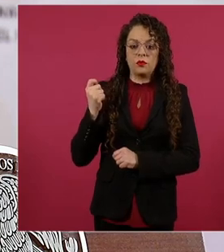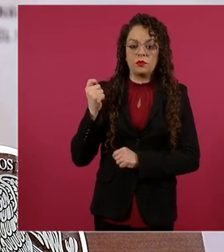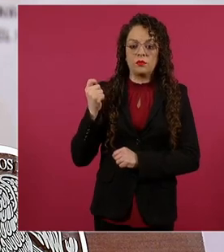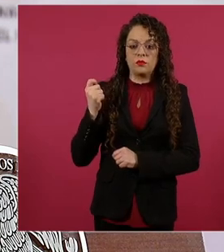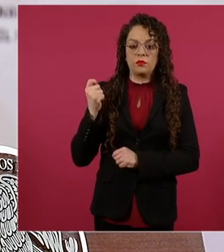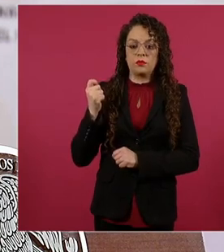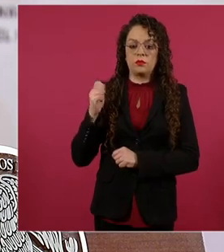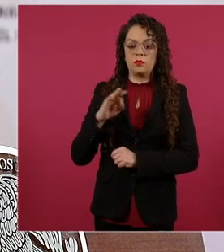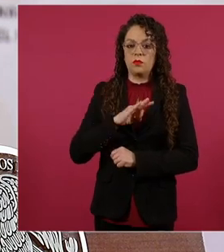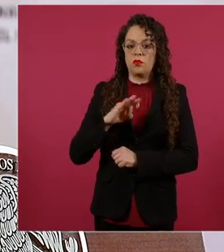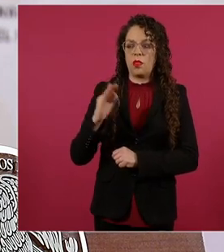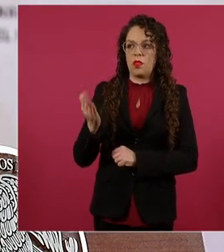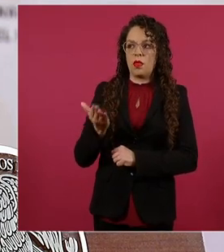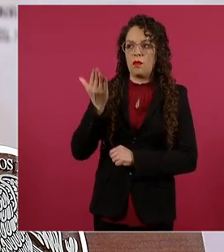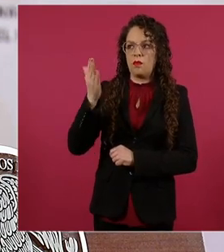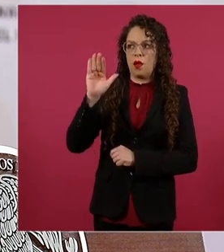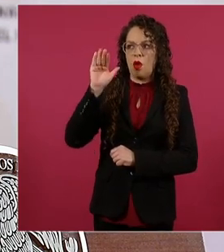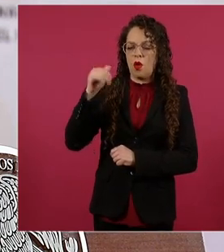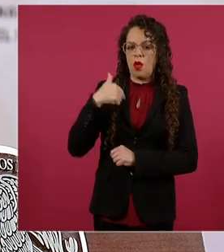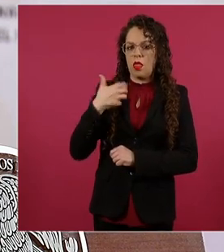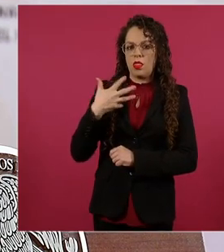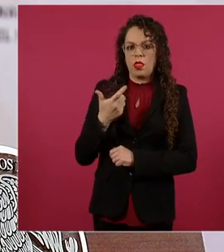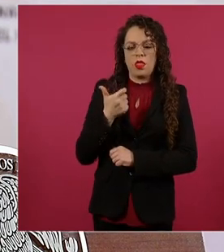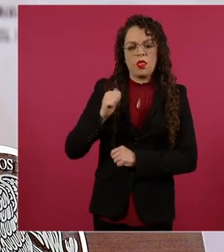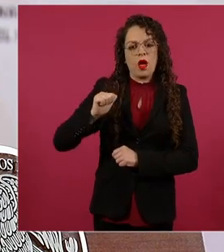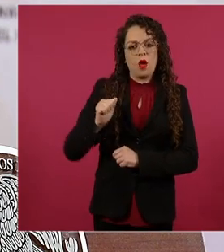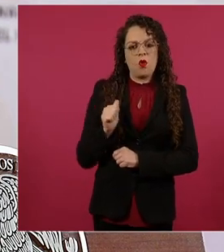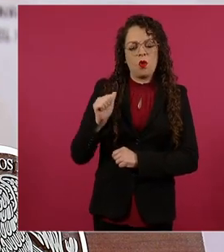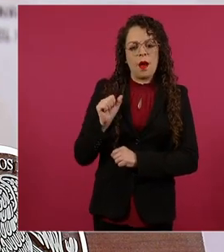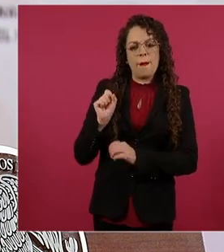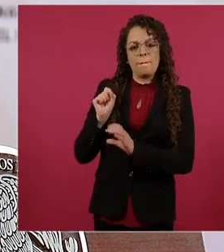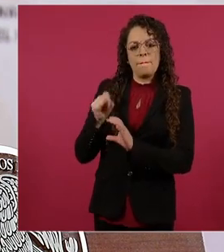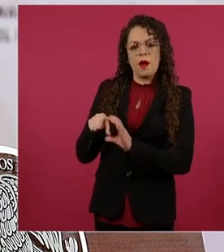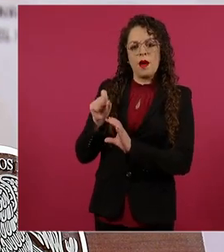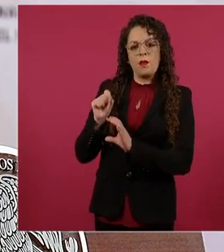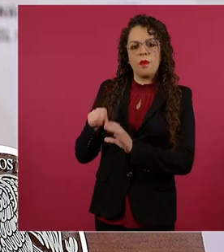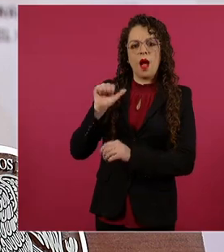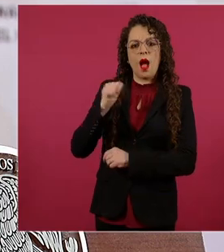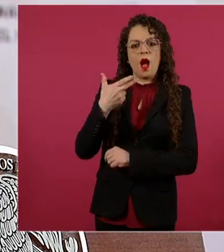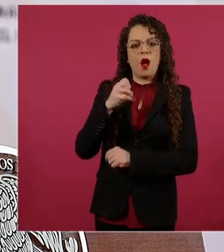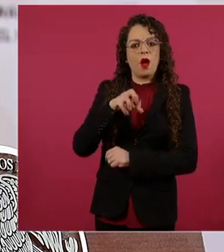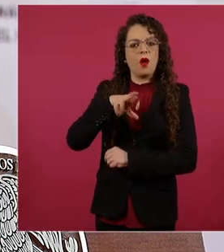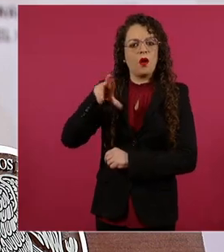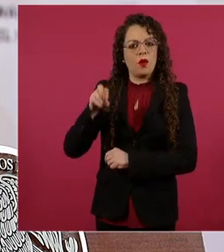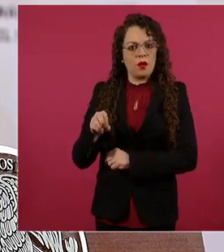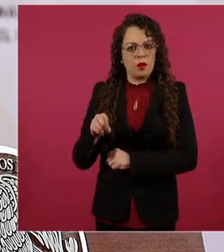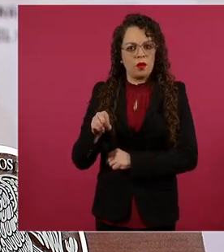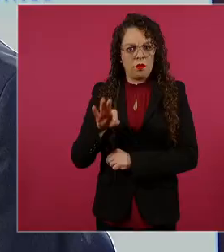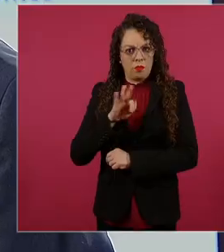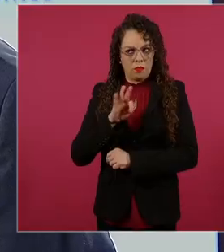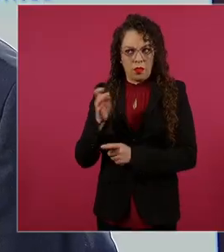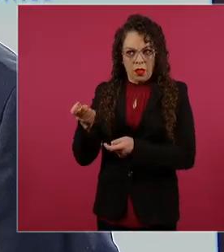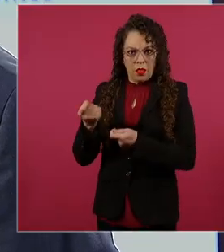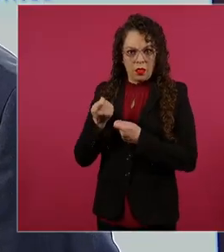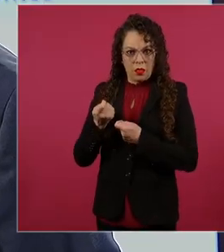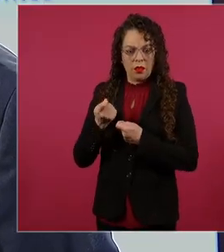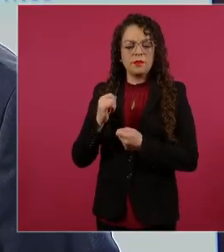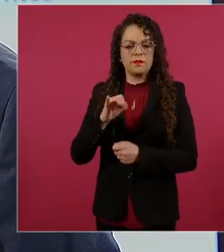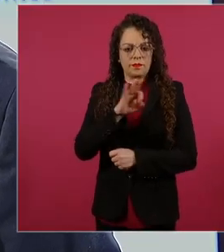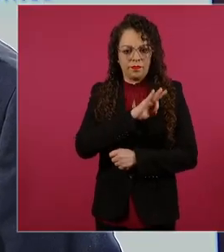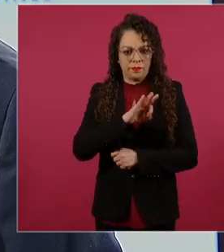este ahorro que tienen con nosotros y también en la actual administración habremos atendido 359 mil